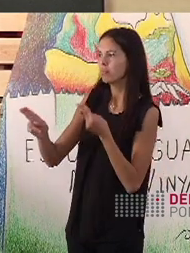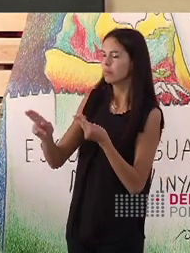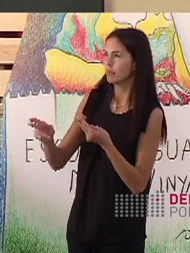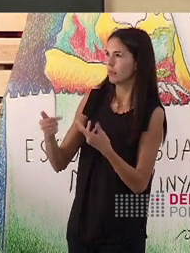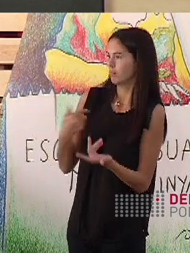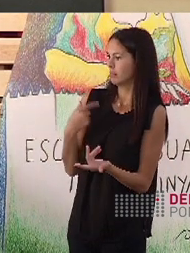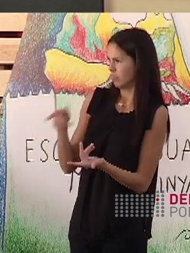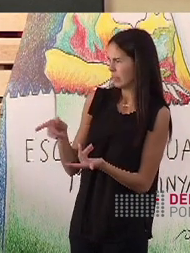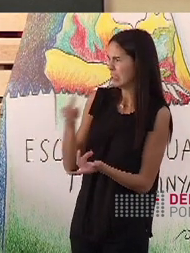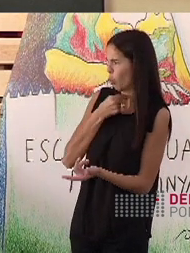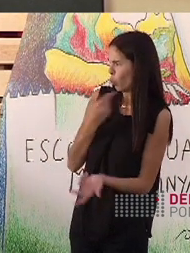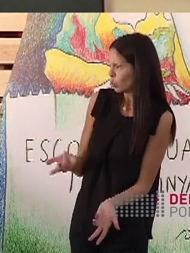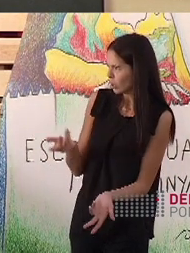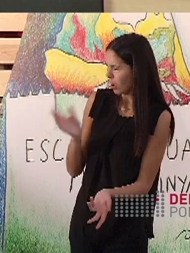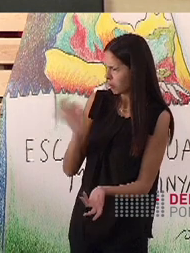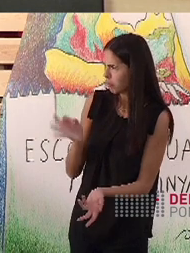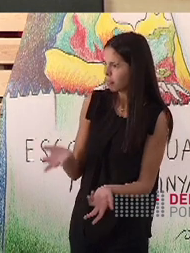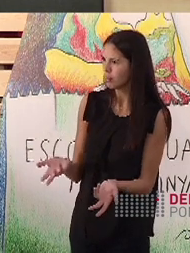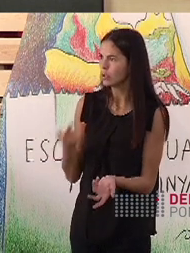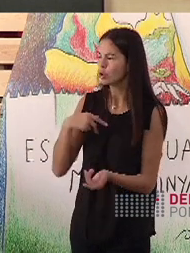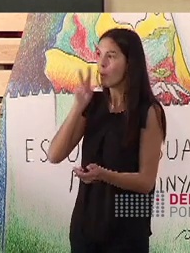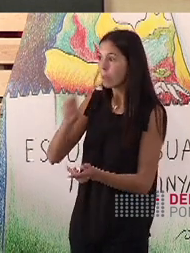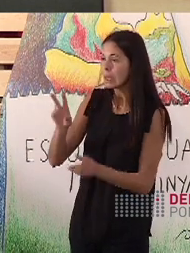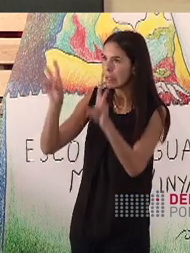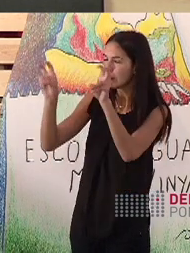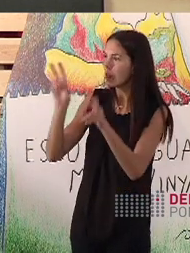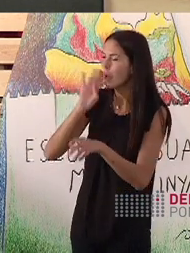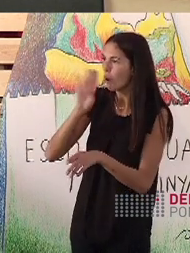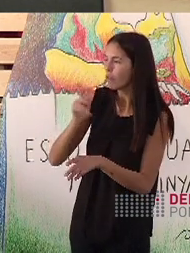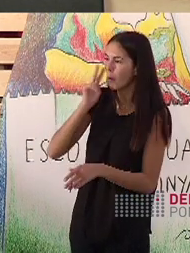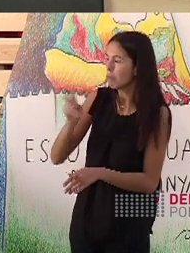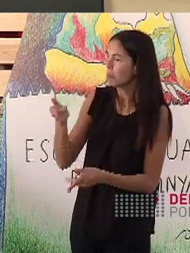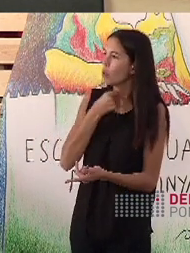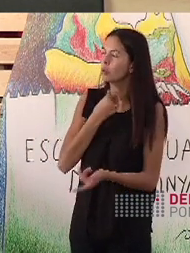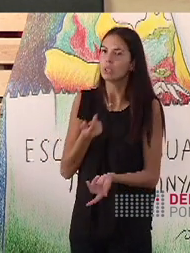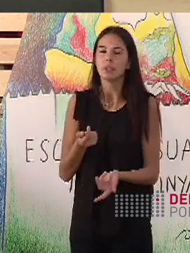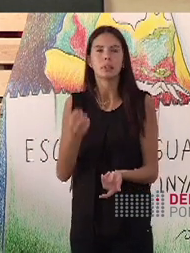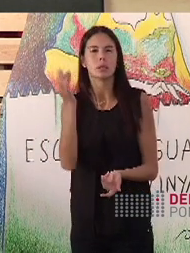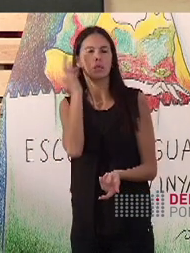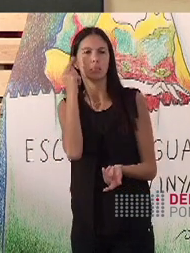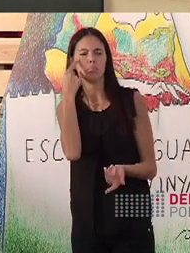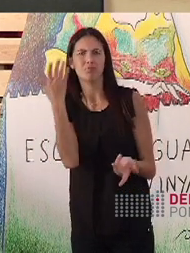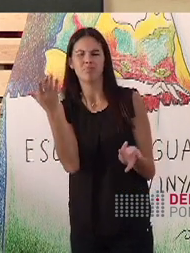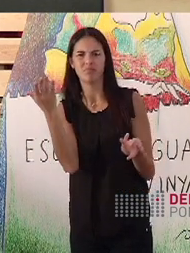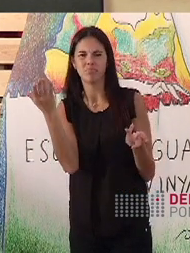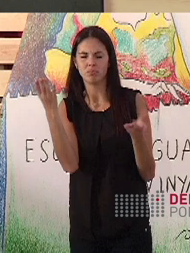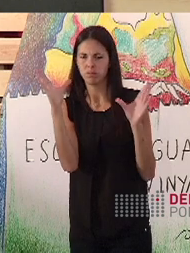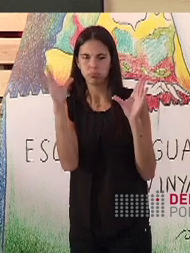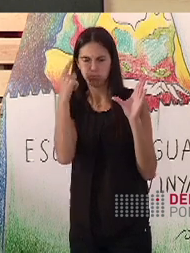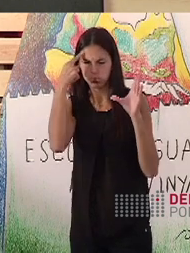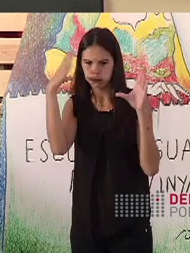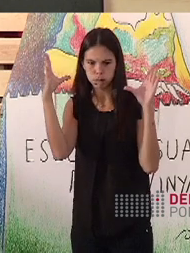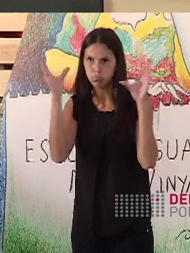pues esto es lo que os gusta, ¿no? Esto es lo que he visto en la pornografía. Y, claro, ella se queda como